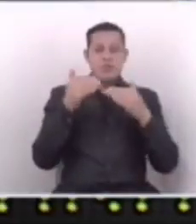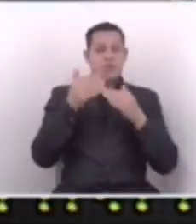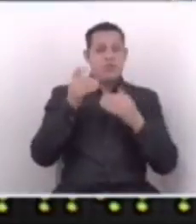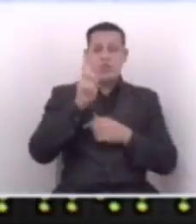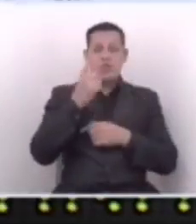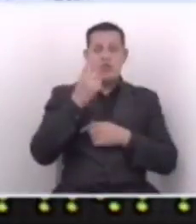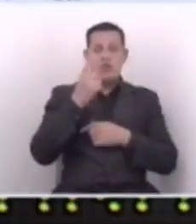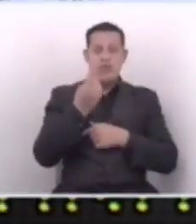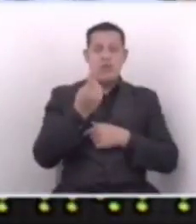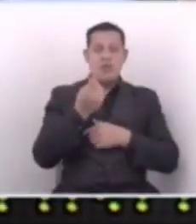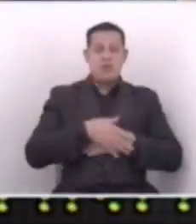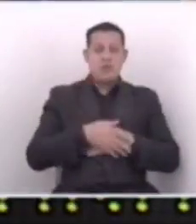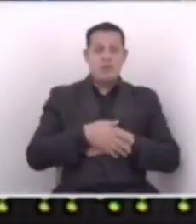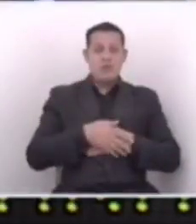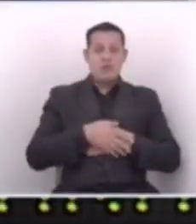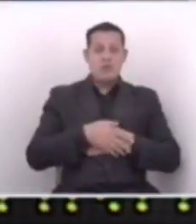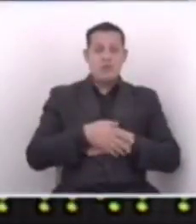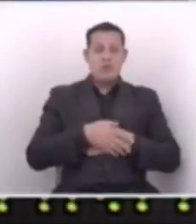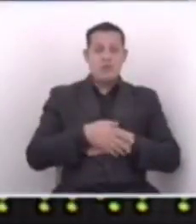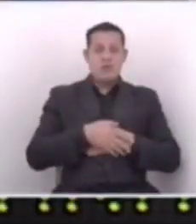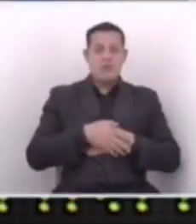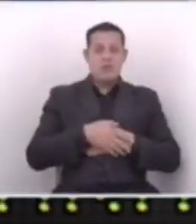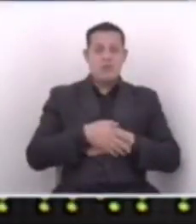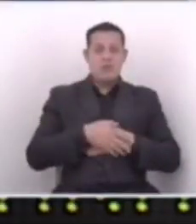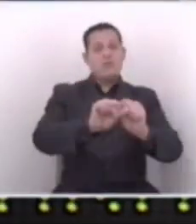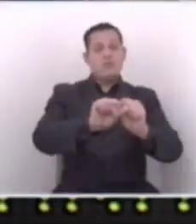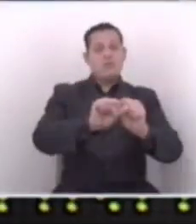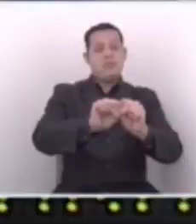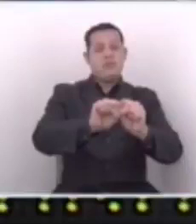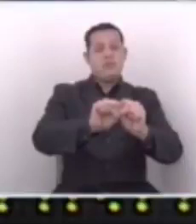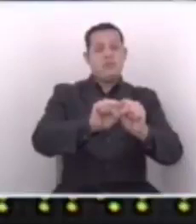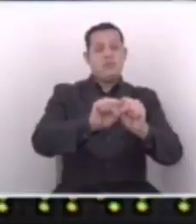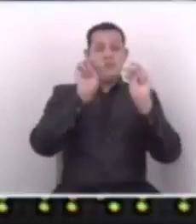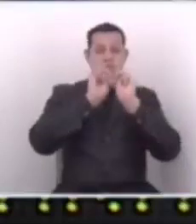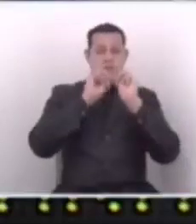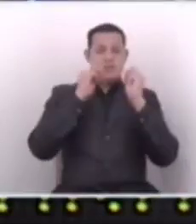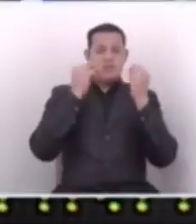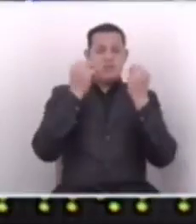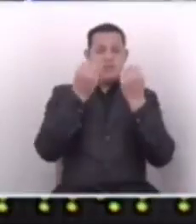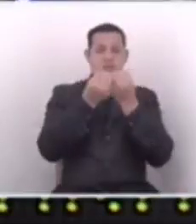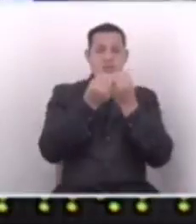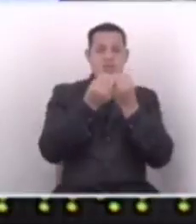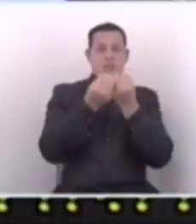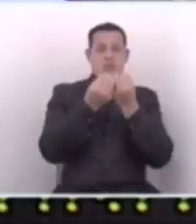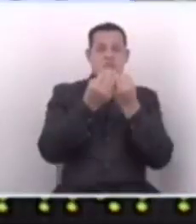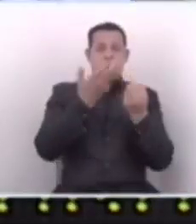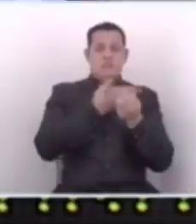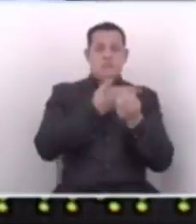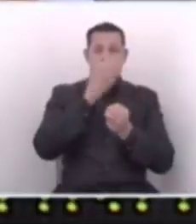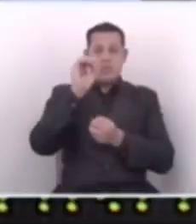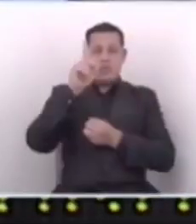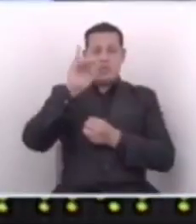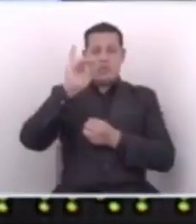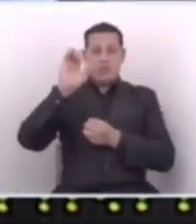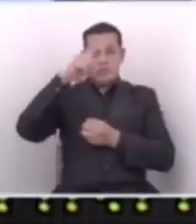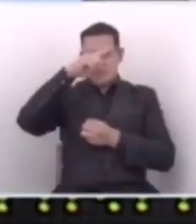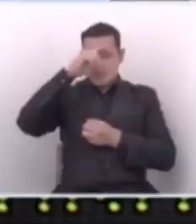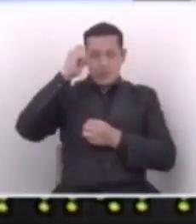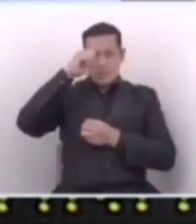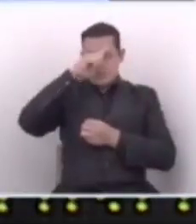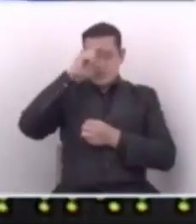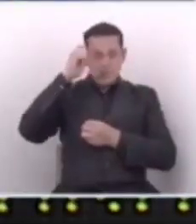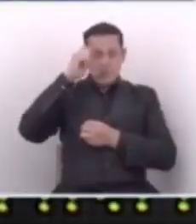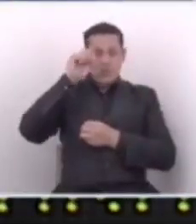Tampoco vieron el caso de la masacre de las pandillas en Opico, de los